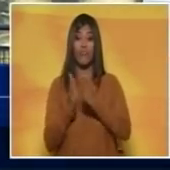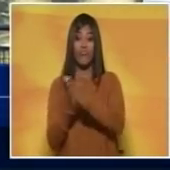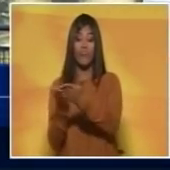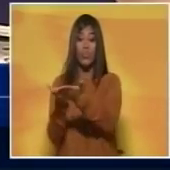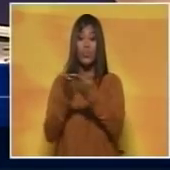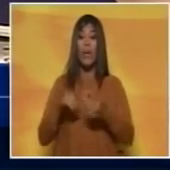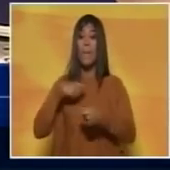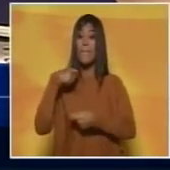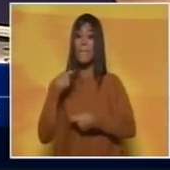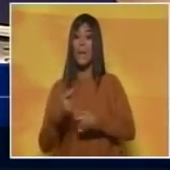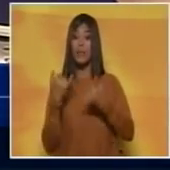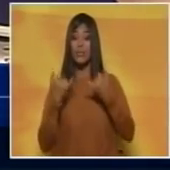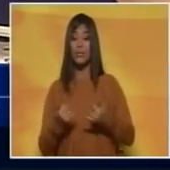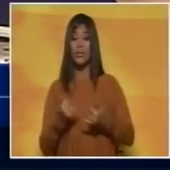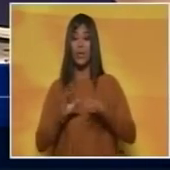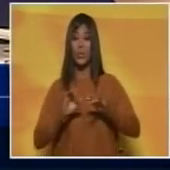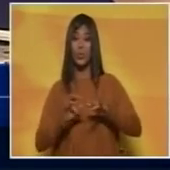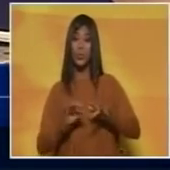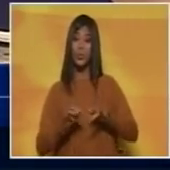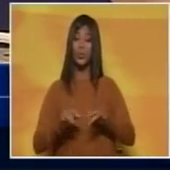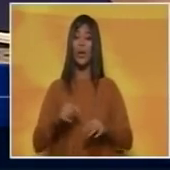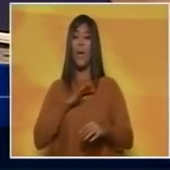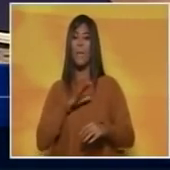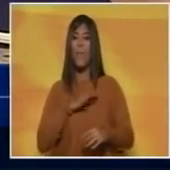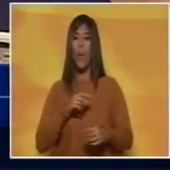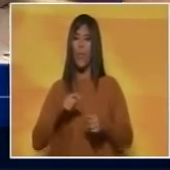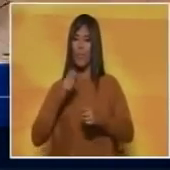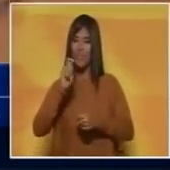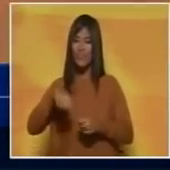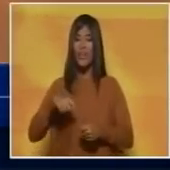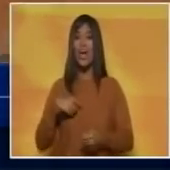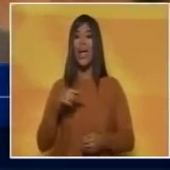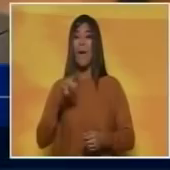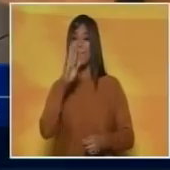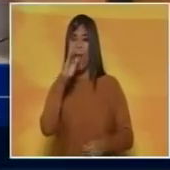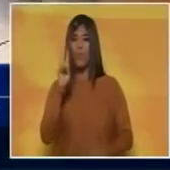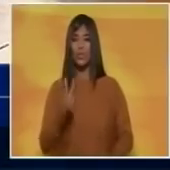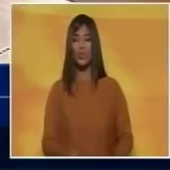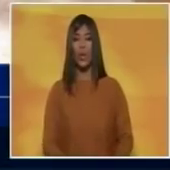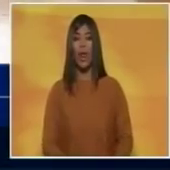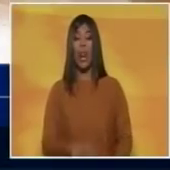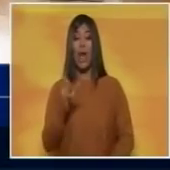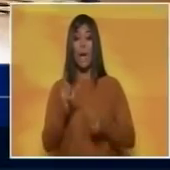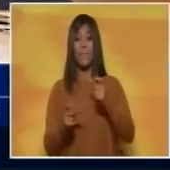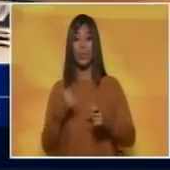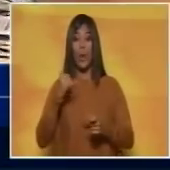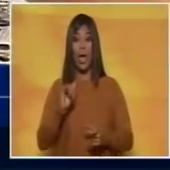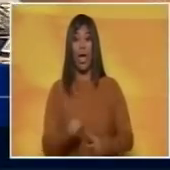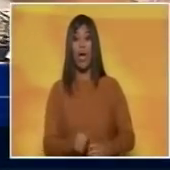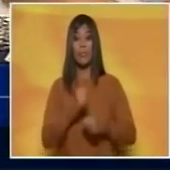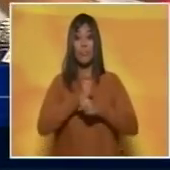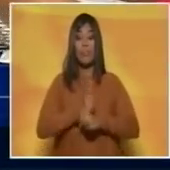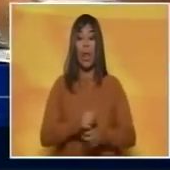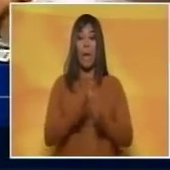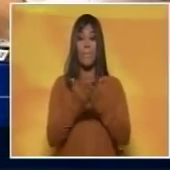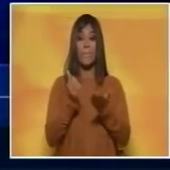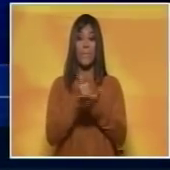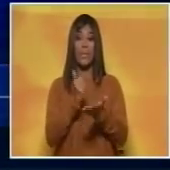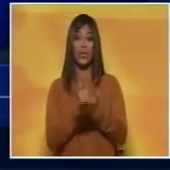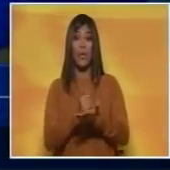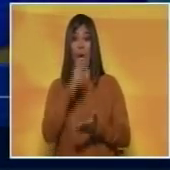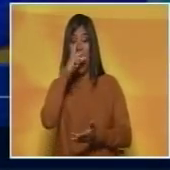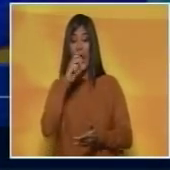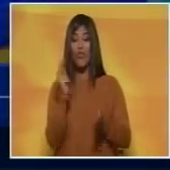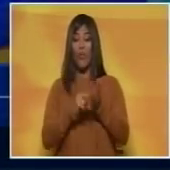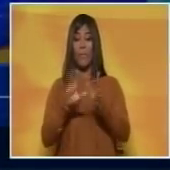y cancelarlo a través de la plataforma de biopago del Banco de Venezuela. Los usuarios que se encuentran en espera de pasaportes desde el